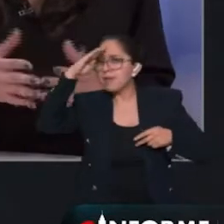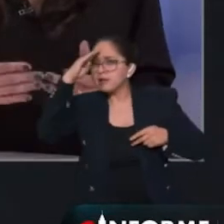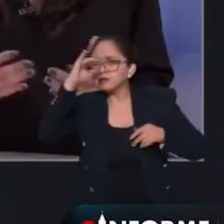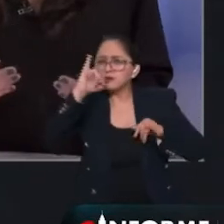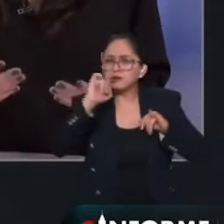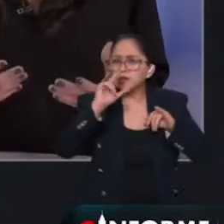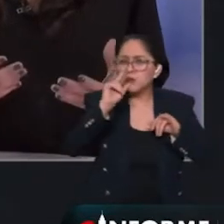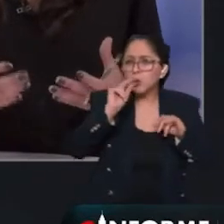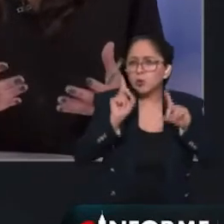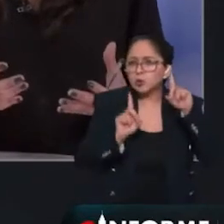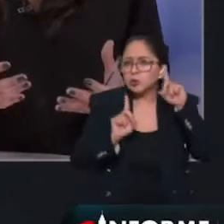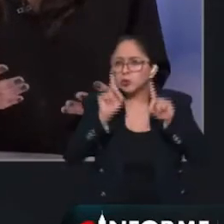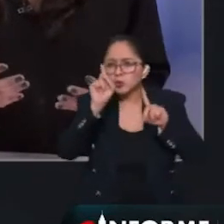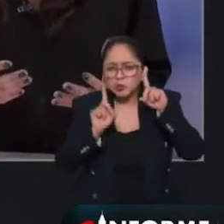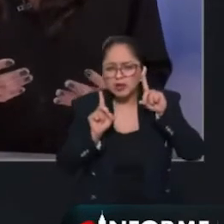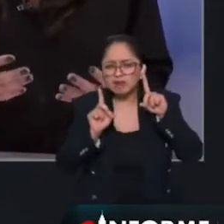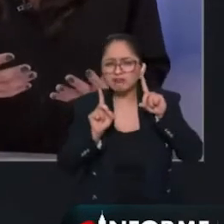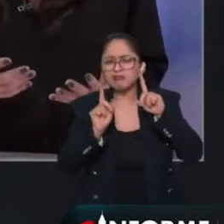nos ponen un espejo